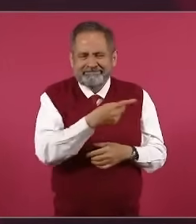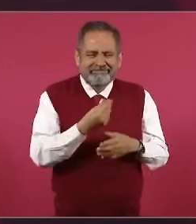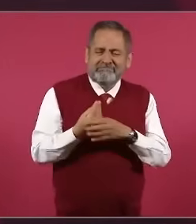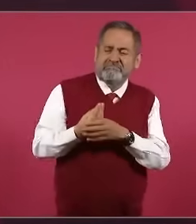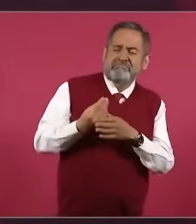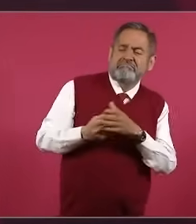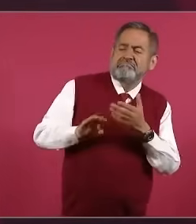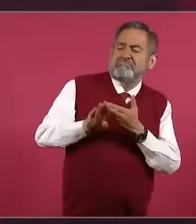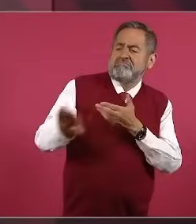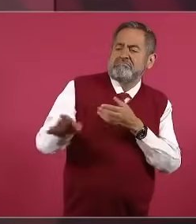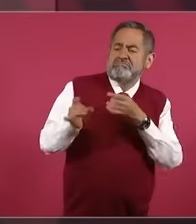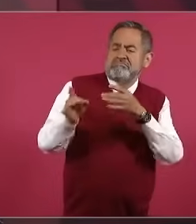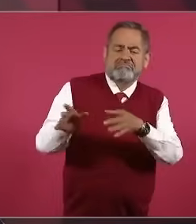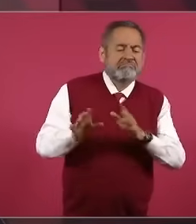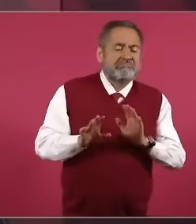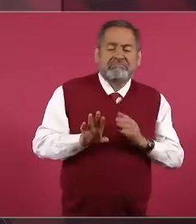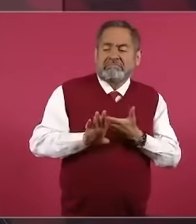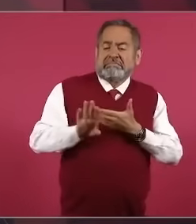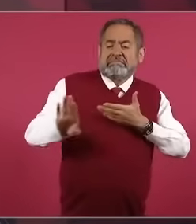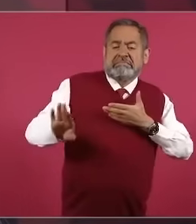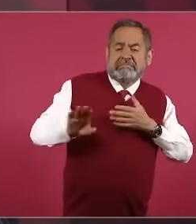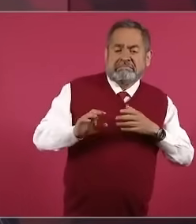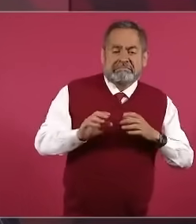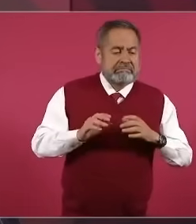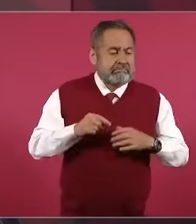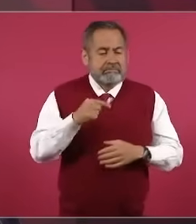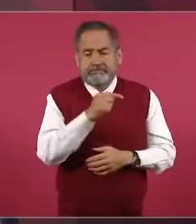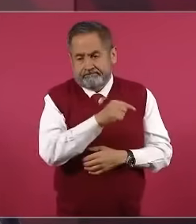clasistas, racistas.